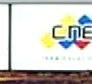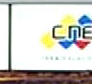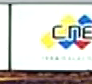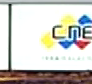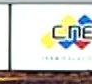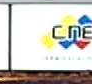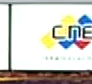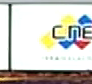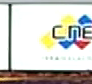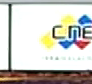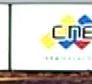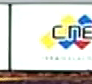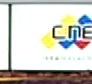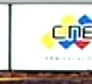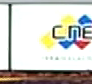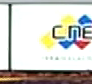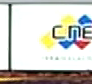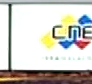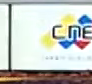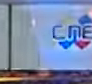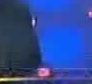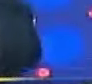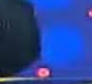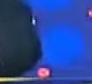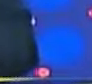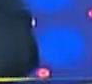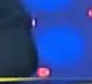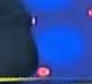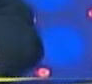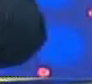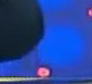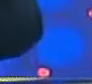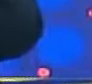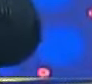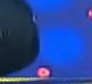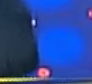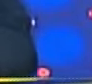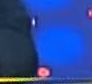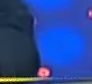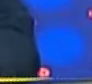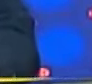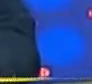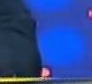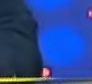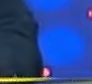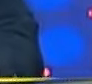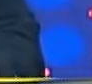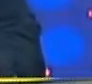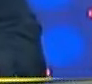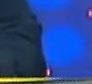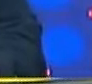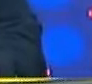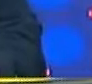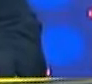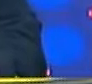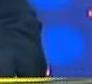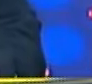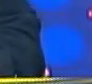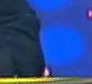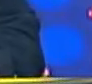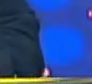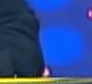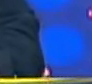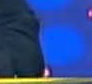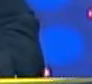29.167. Para un total de venezolanos y venezolanas que participaron en este proceso electoral,